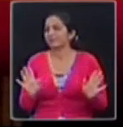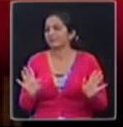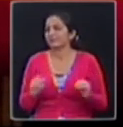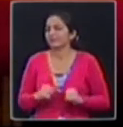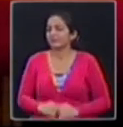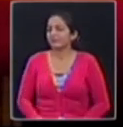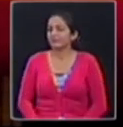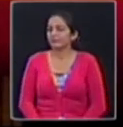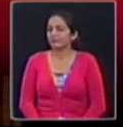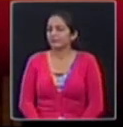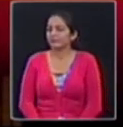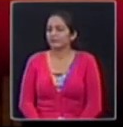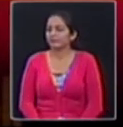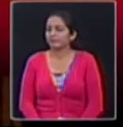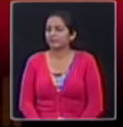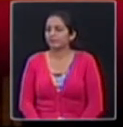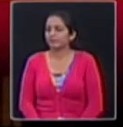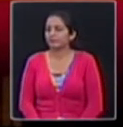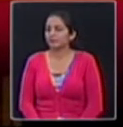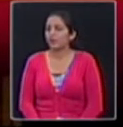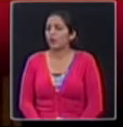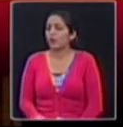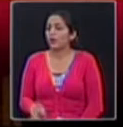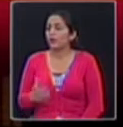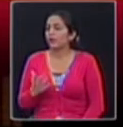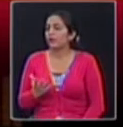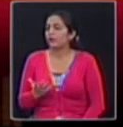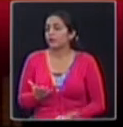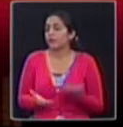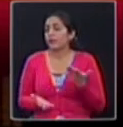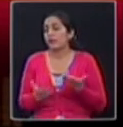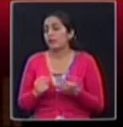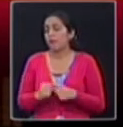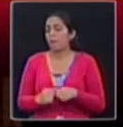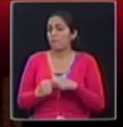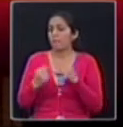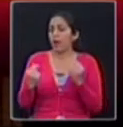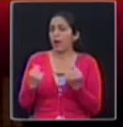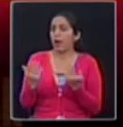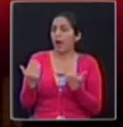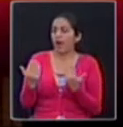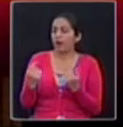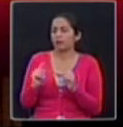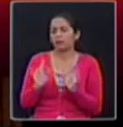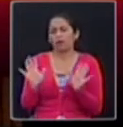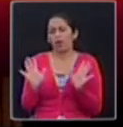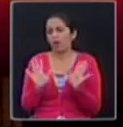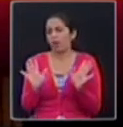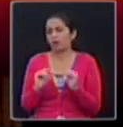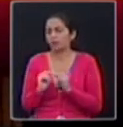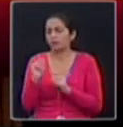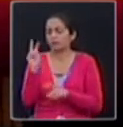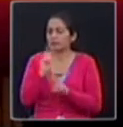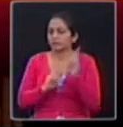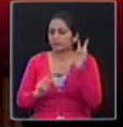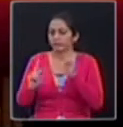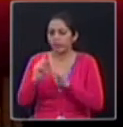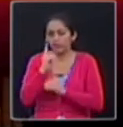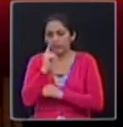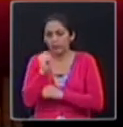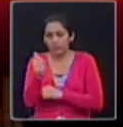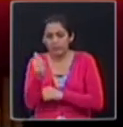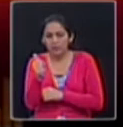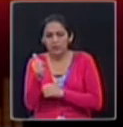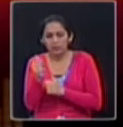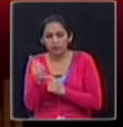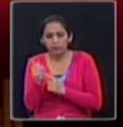y un momento ya positivo, donde no confrontamos ni destruimos para construir, sino construimos sobre lo construido, y encontraremos puntos de